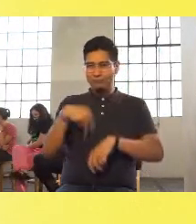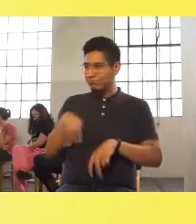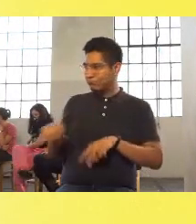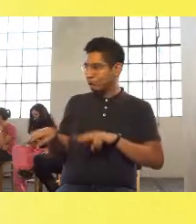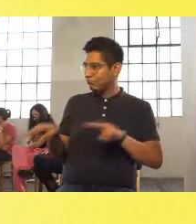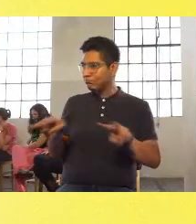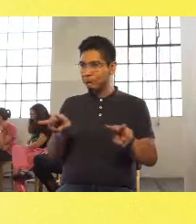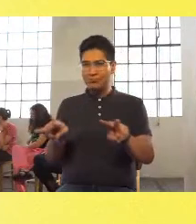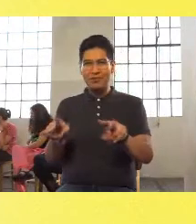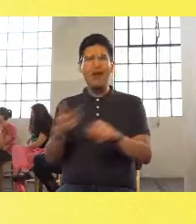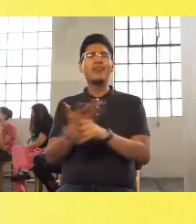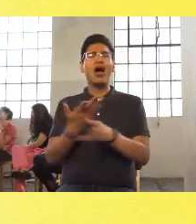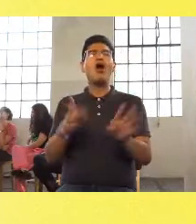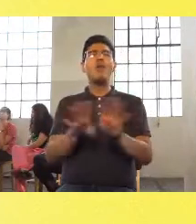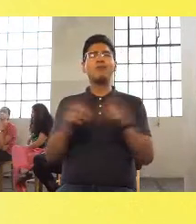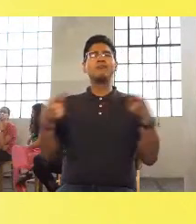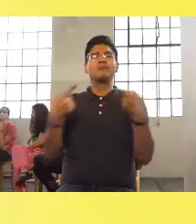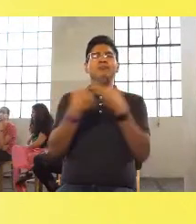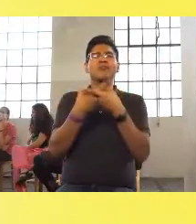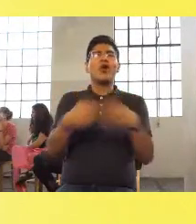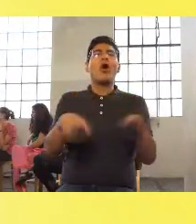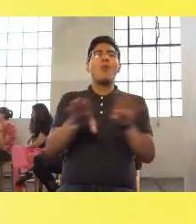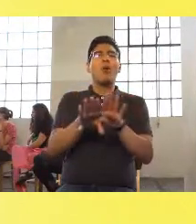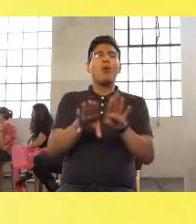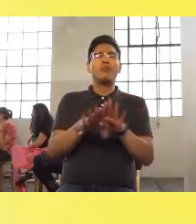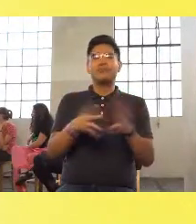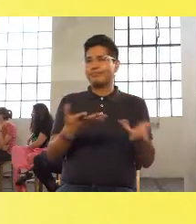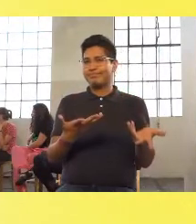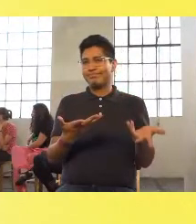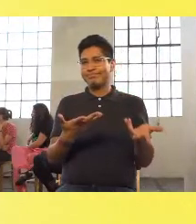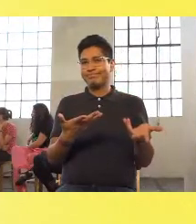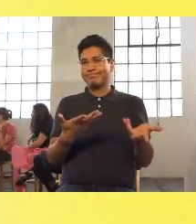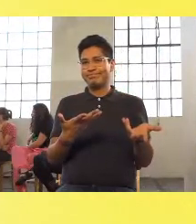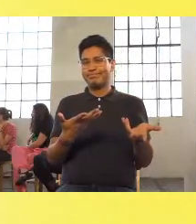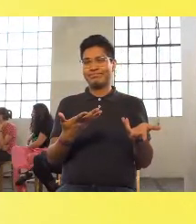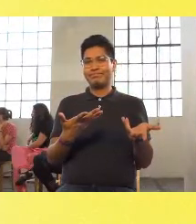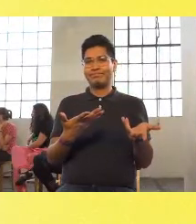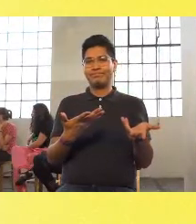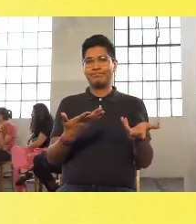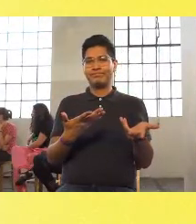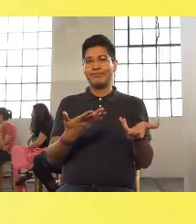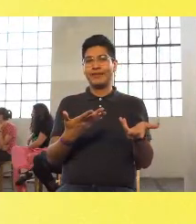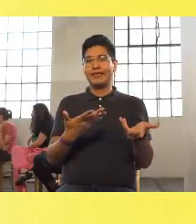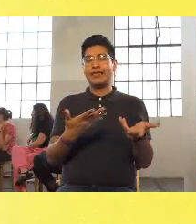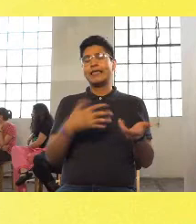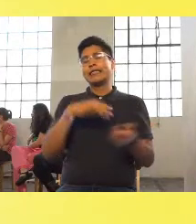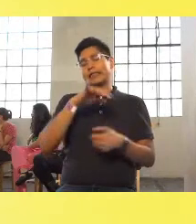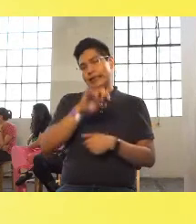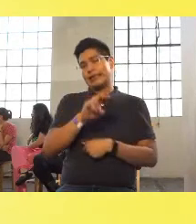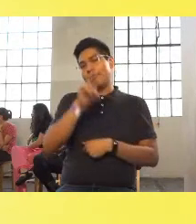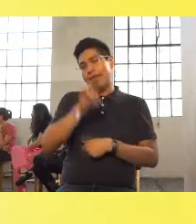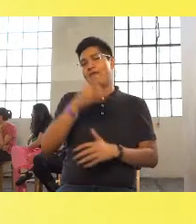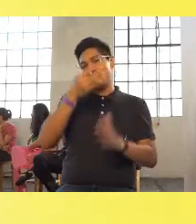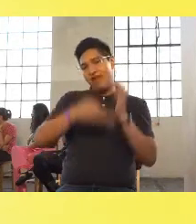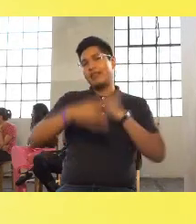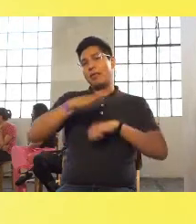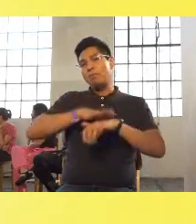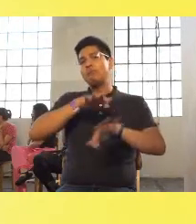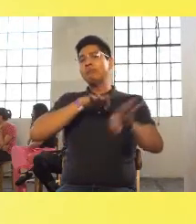¿cómo habitamos esa contradicción? ¿Qué hacemos con esa contradicción? Que todavía, porque estamos hablando de estas cosas,